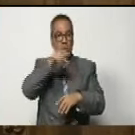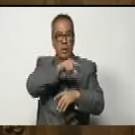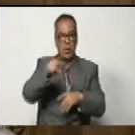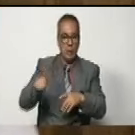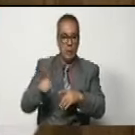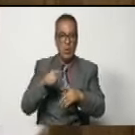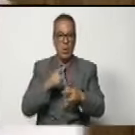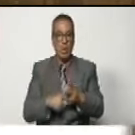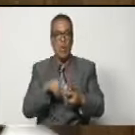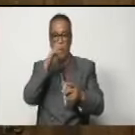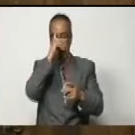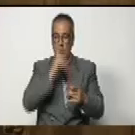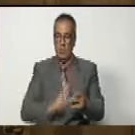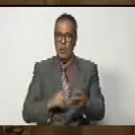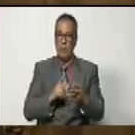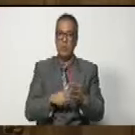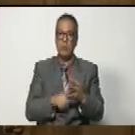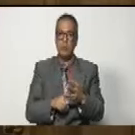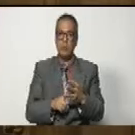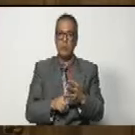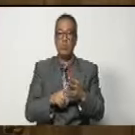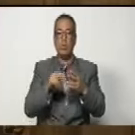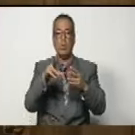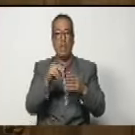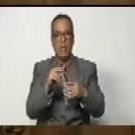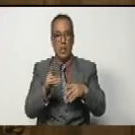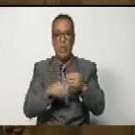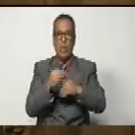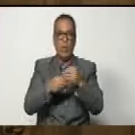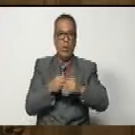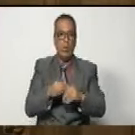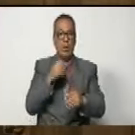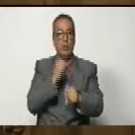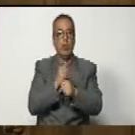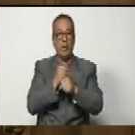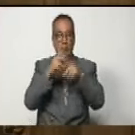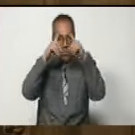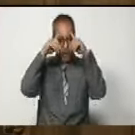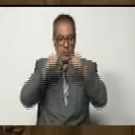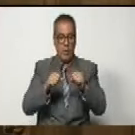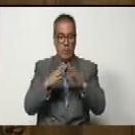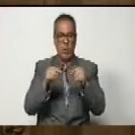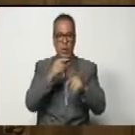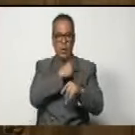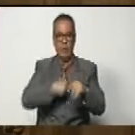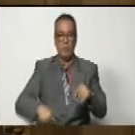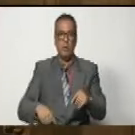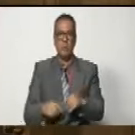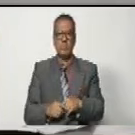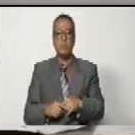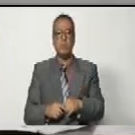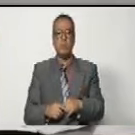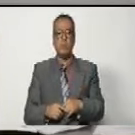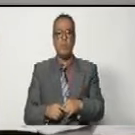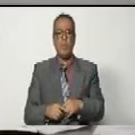en materia de discapacidad, inhabilitación para el ejercicio de oficios y profesiones. Es todo, ciudadano